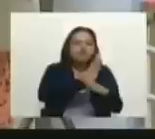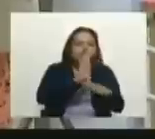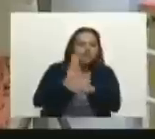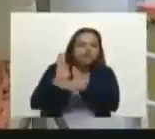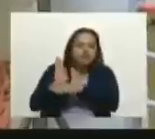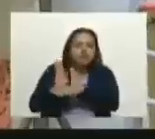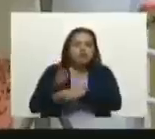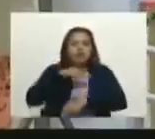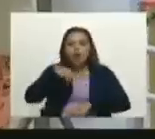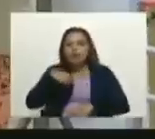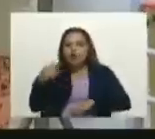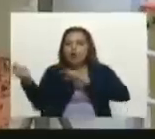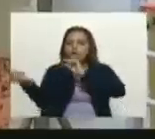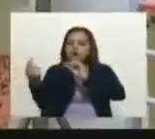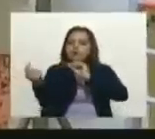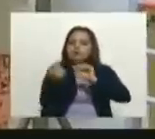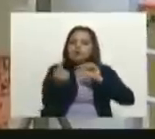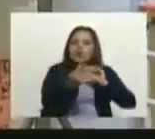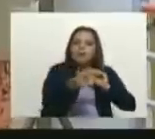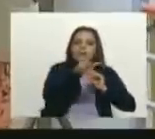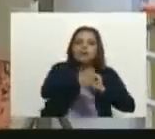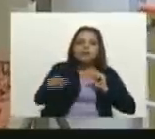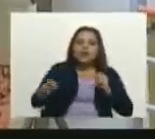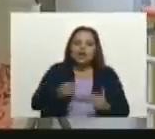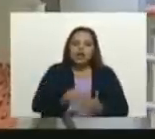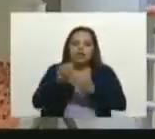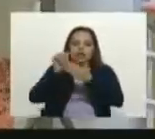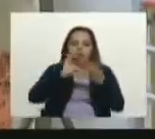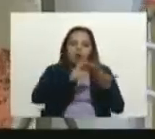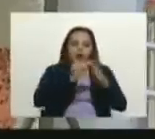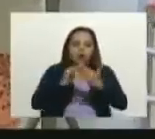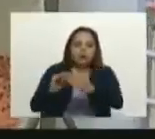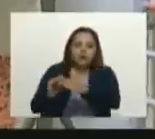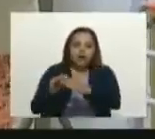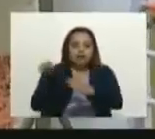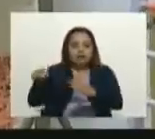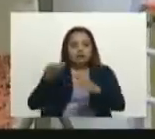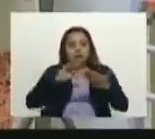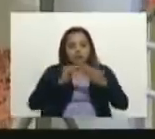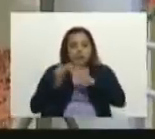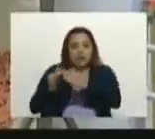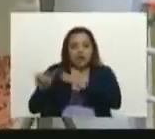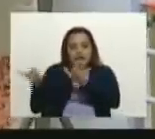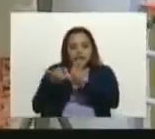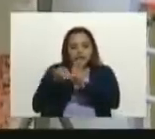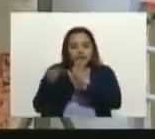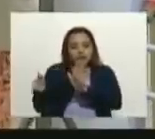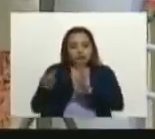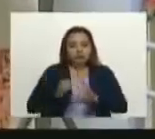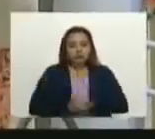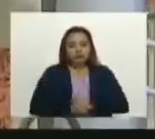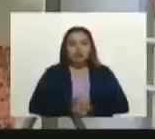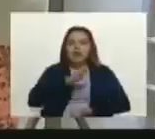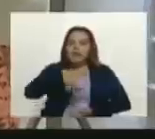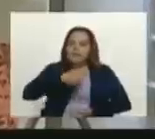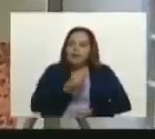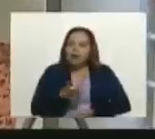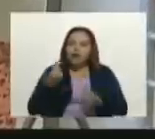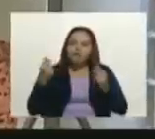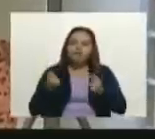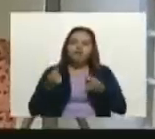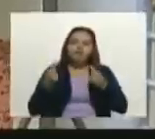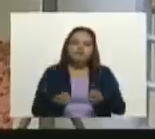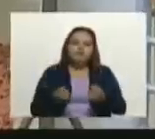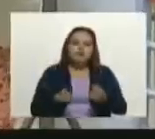estamos conversando con nuestros líderes, lideresas de la comunidad, del sector, para poder, bueno, activar, que